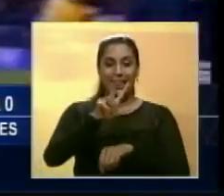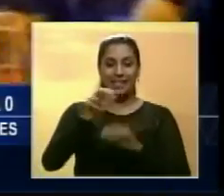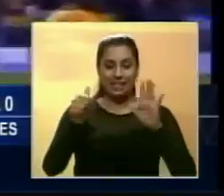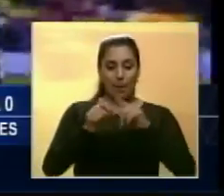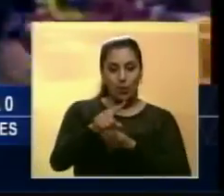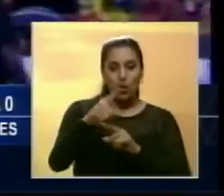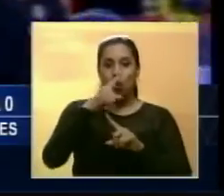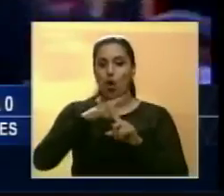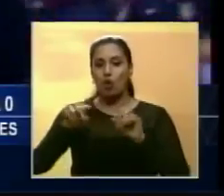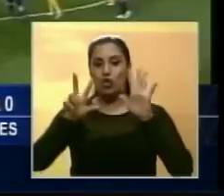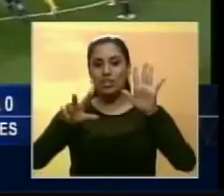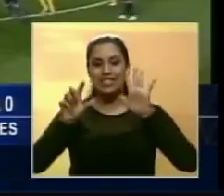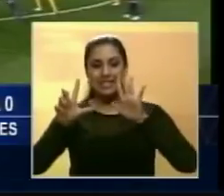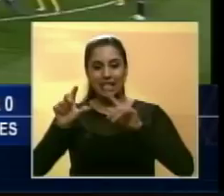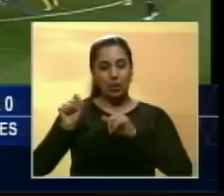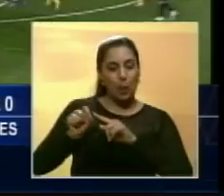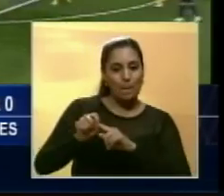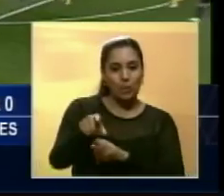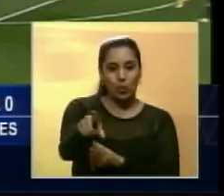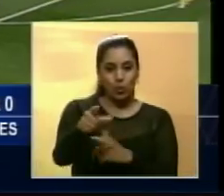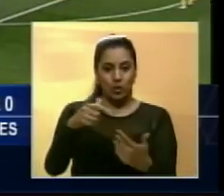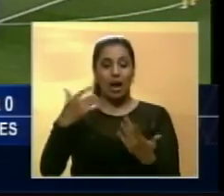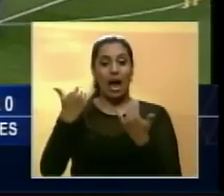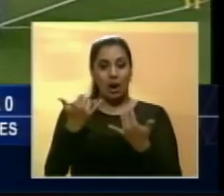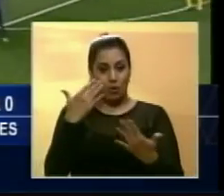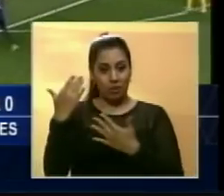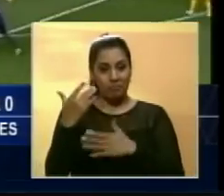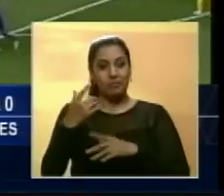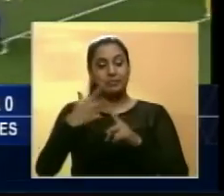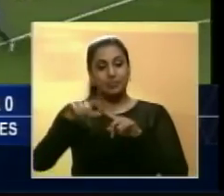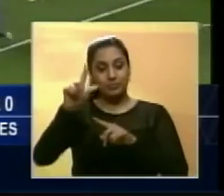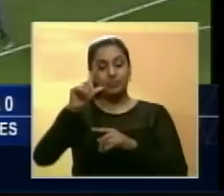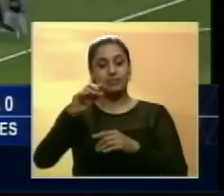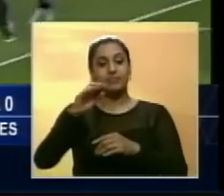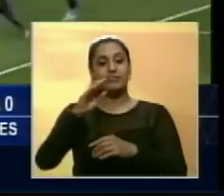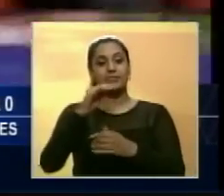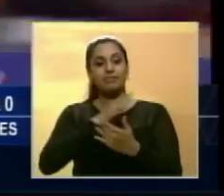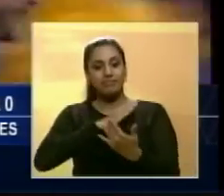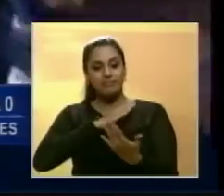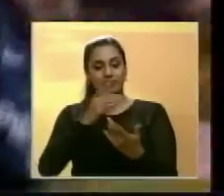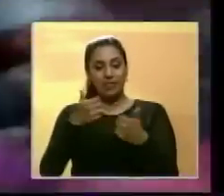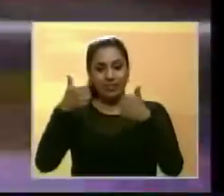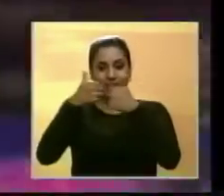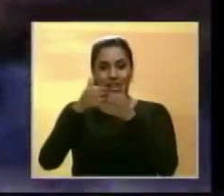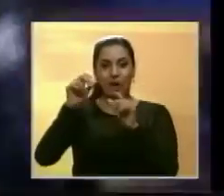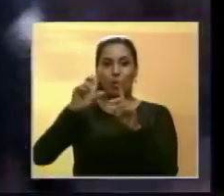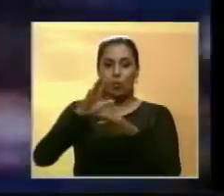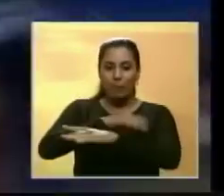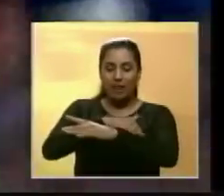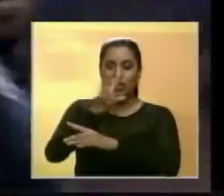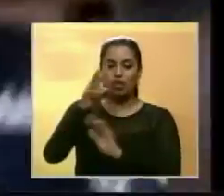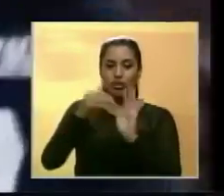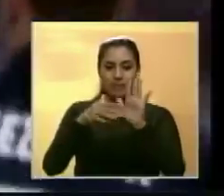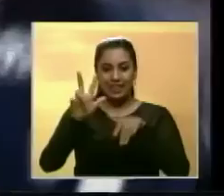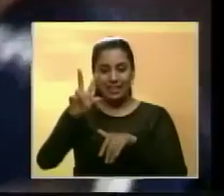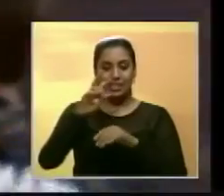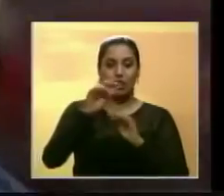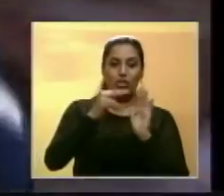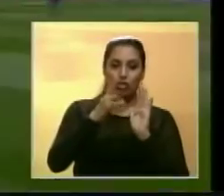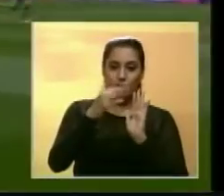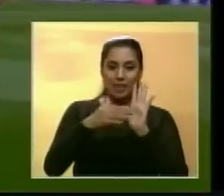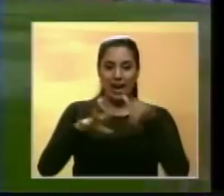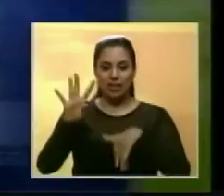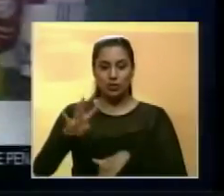otro de penal al 87. Así los colchoneros volvieron a dejar al Barça en los cuartos de final, tal como sucedió en la campaña